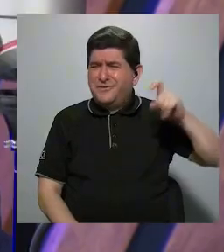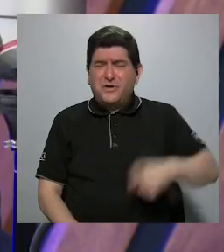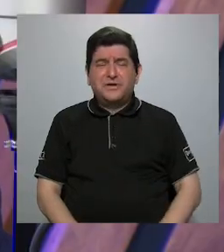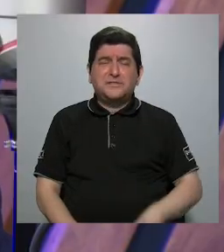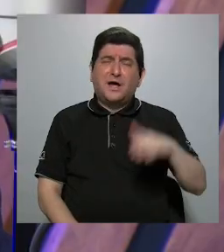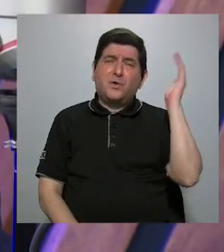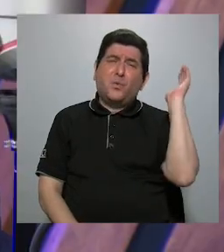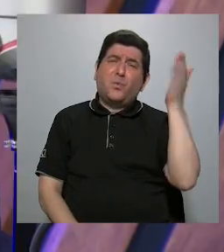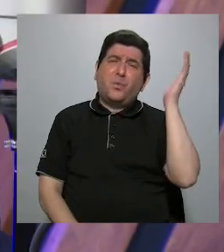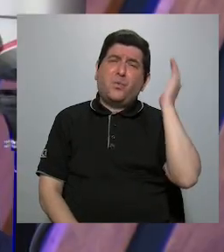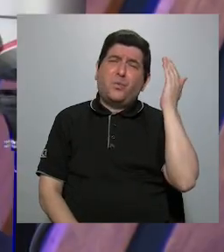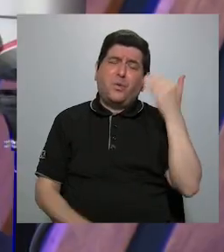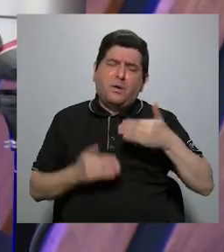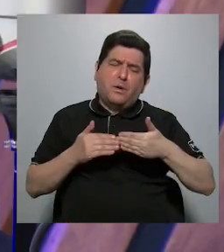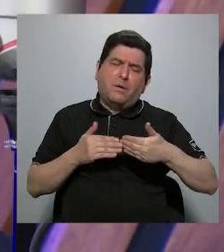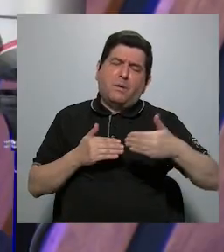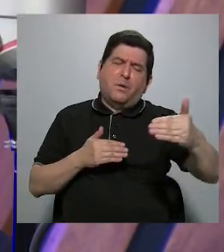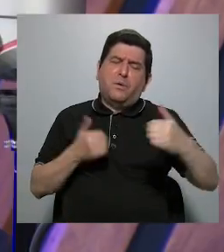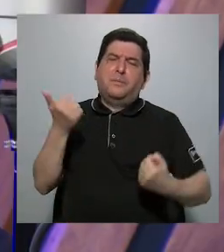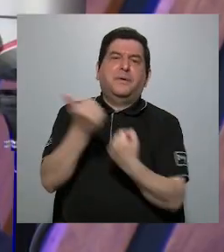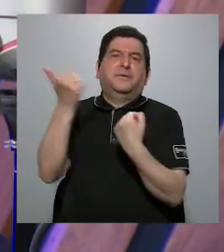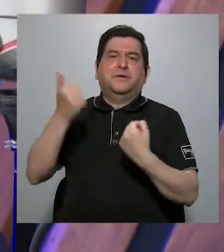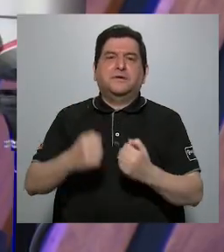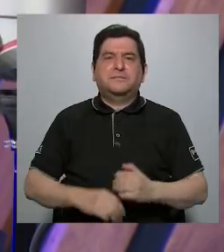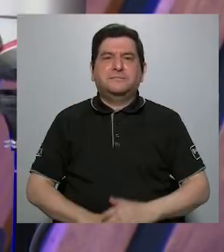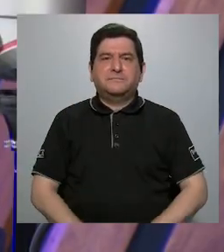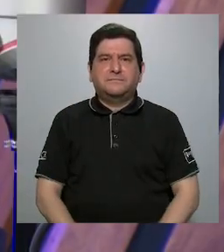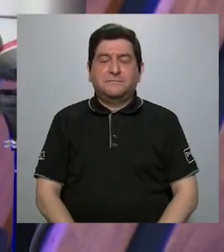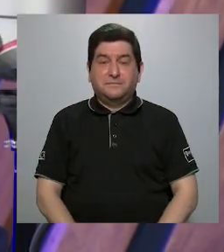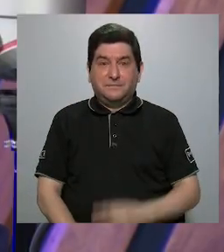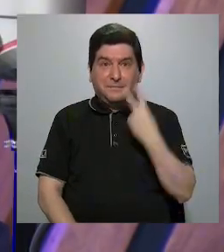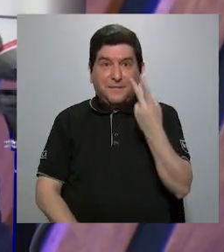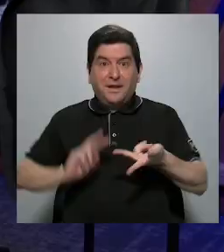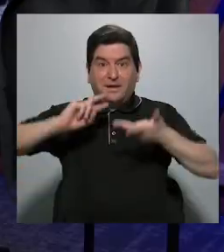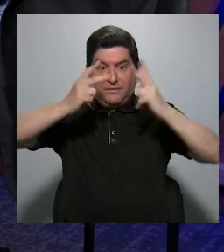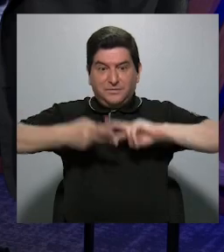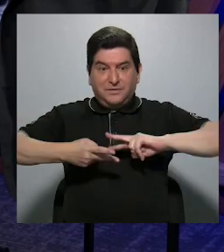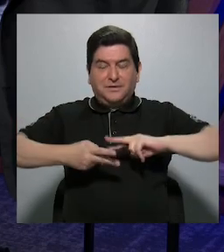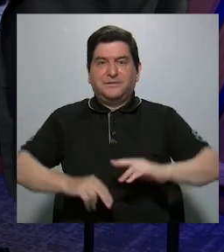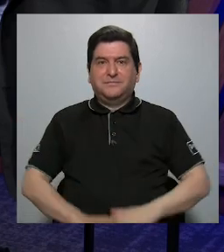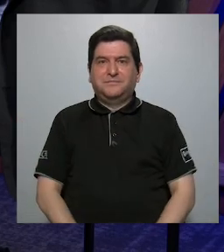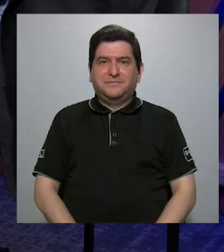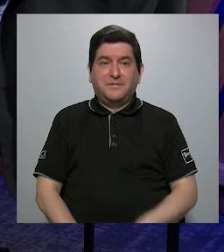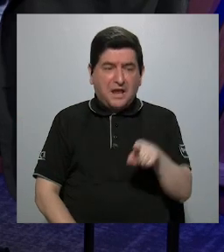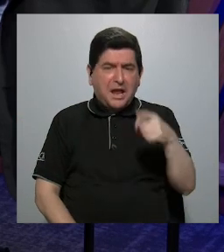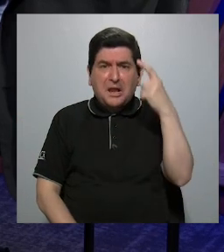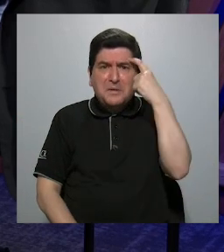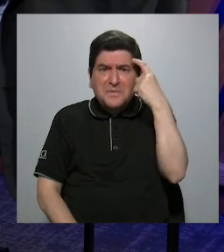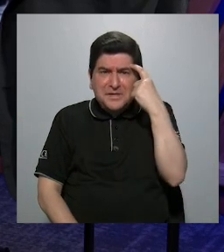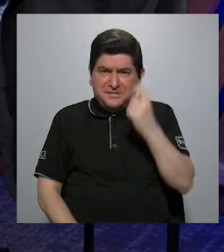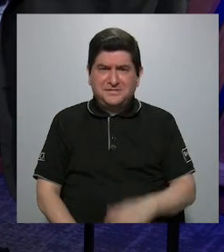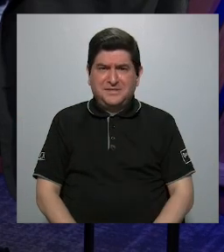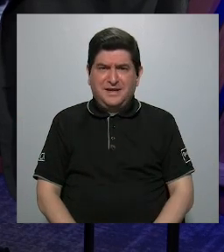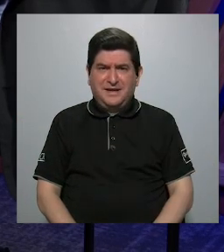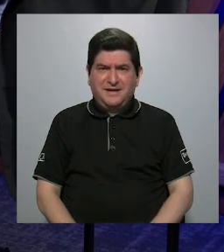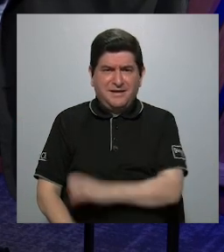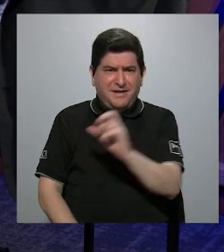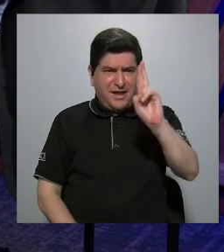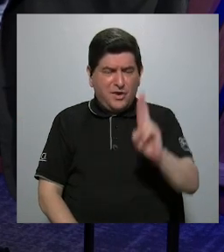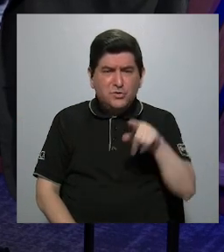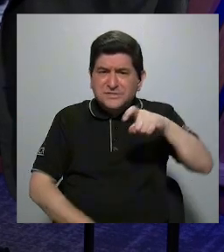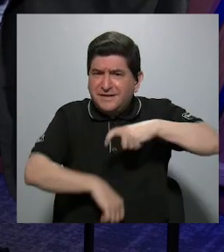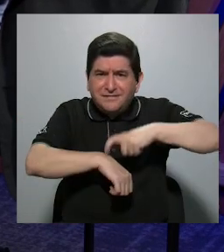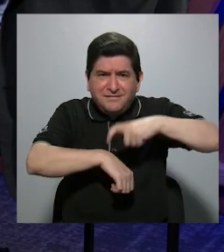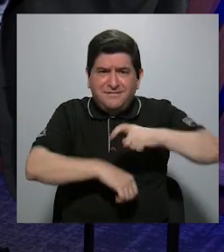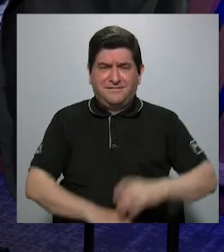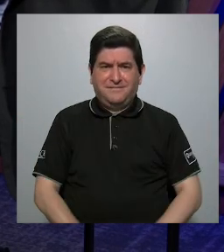se necesiten largas disertaciones en su apoyo. Vea qué paradoja. Él ya consideraba que en la